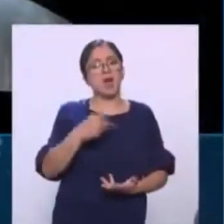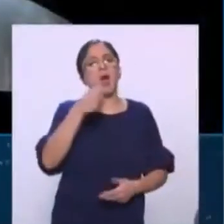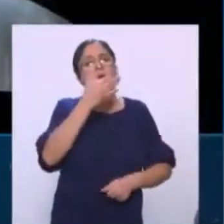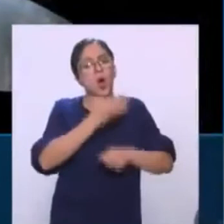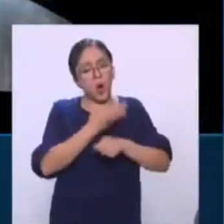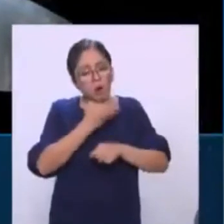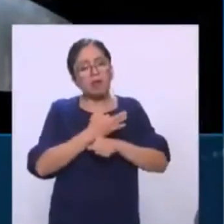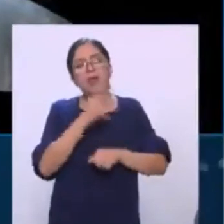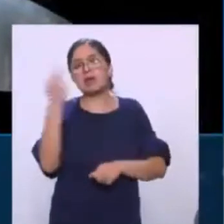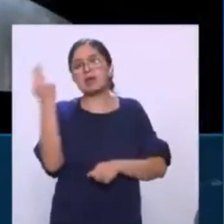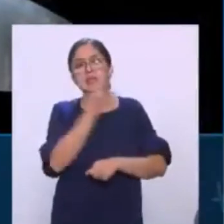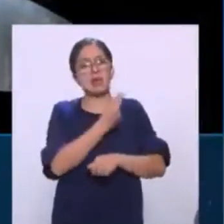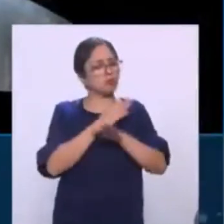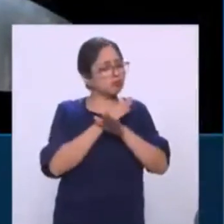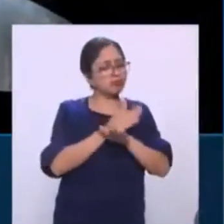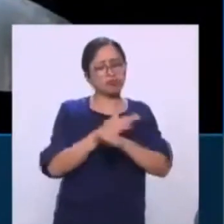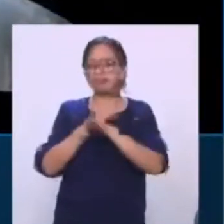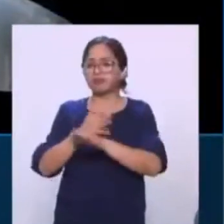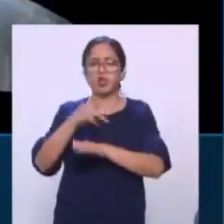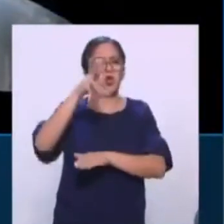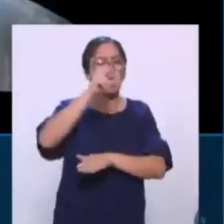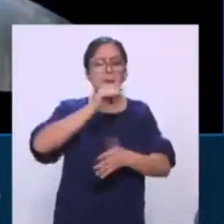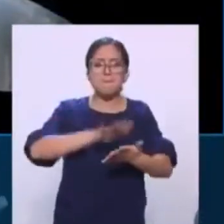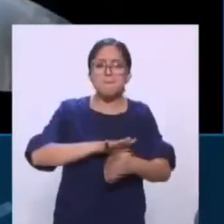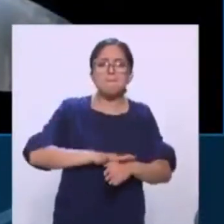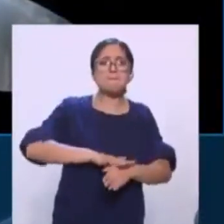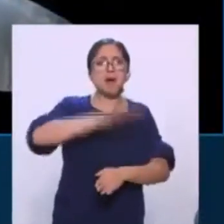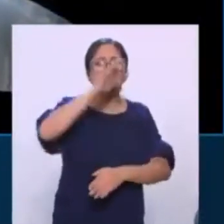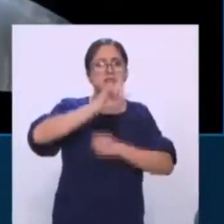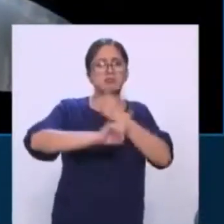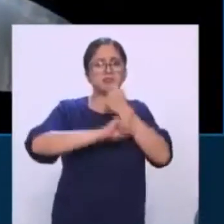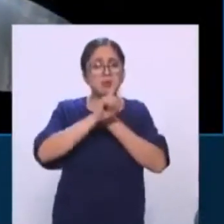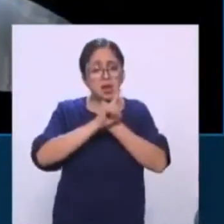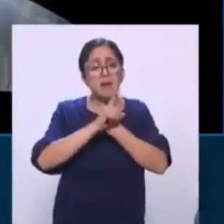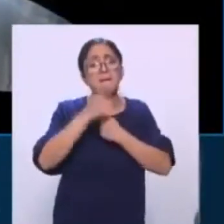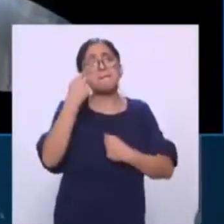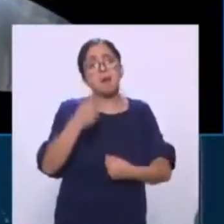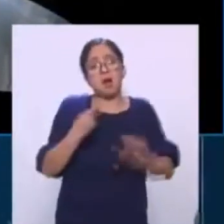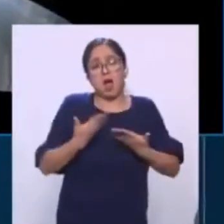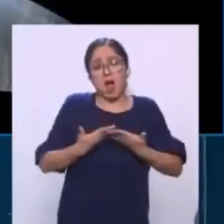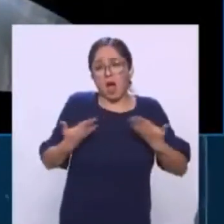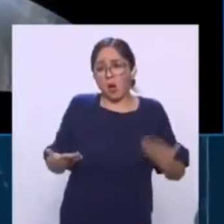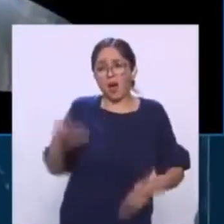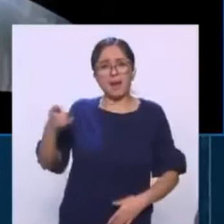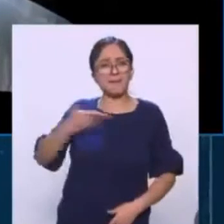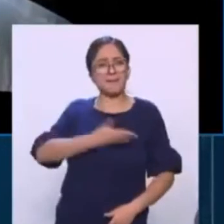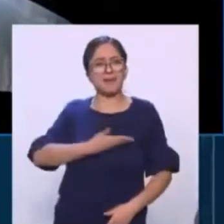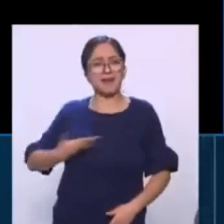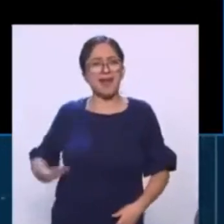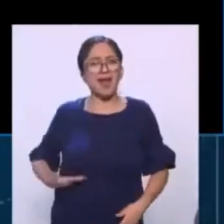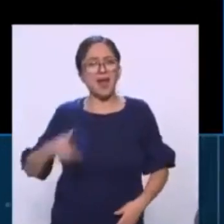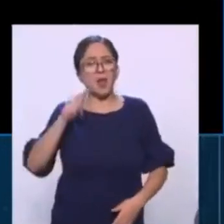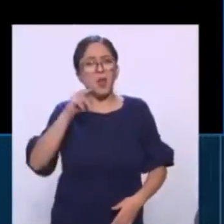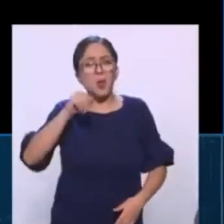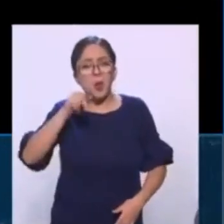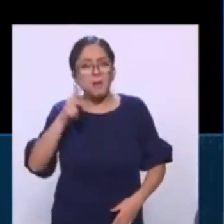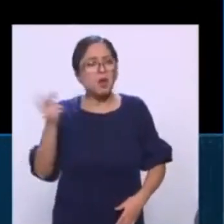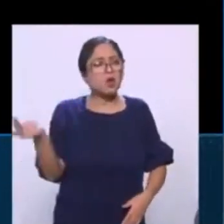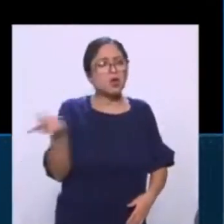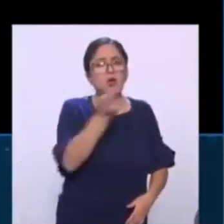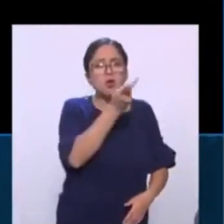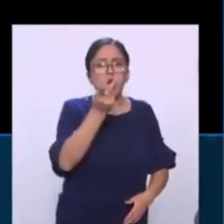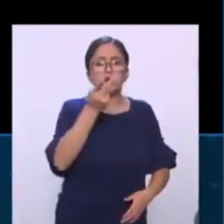mayores, a la estrategia que escogió el presidente López Obrador, pues que no nos llevó a un